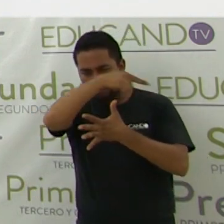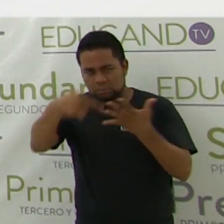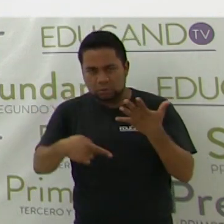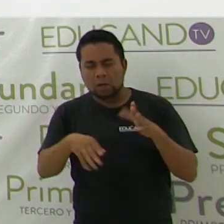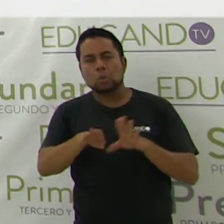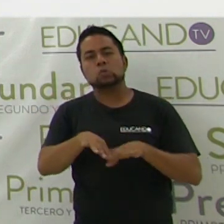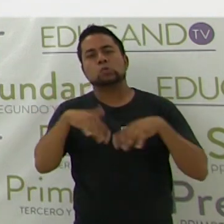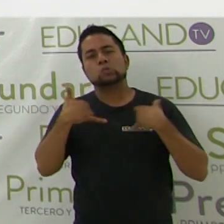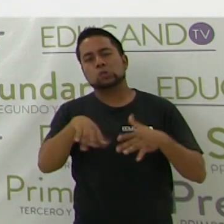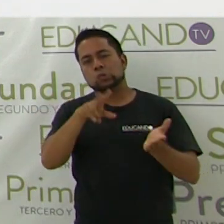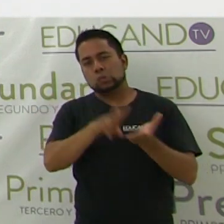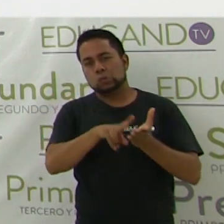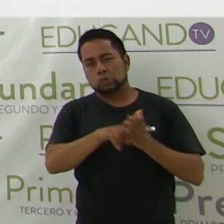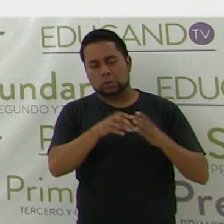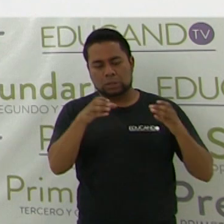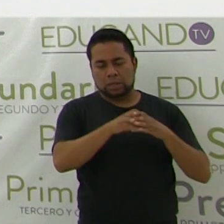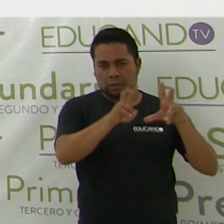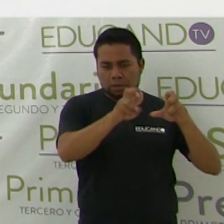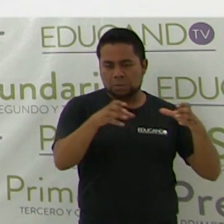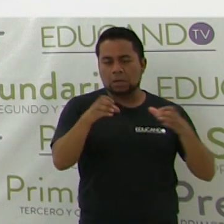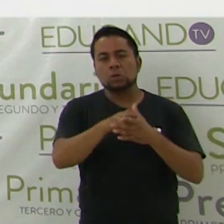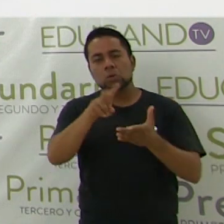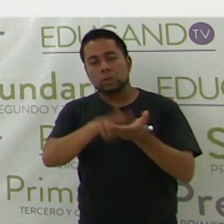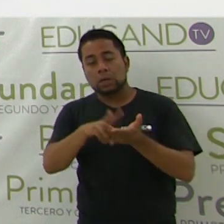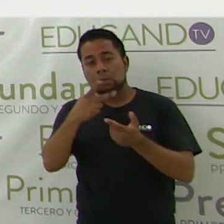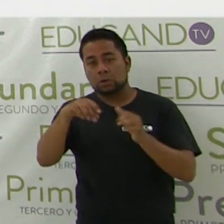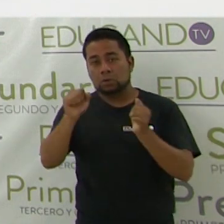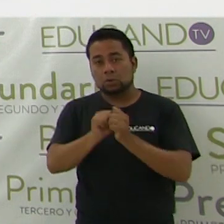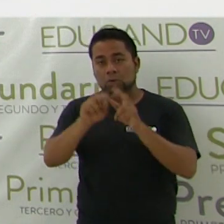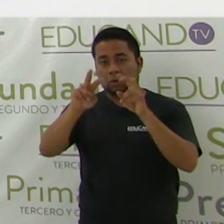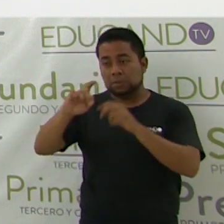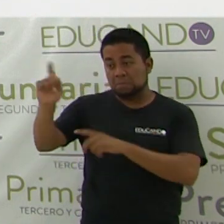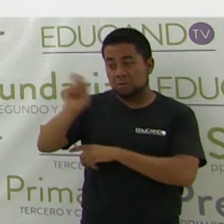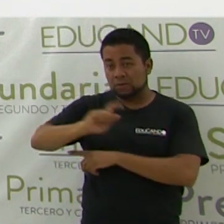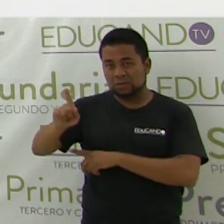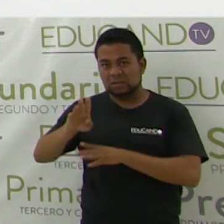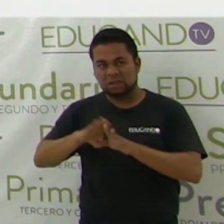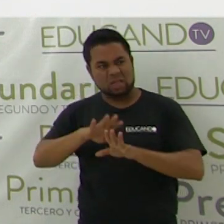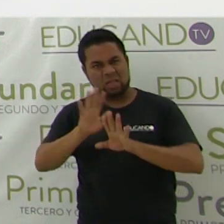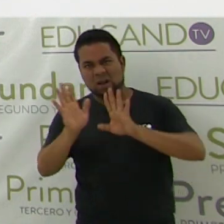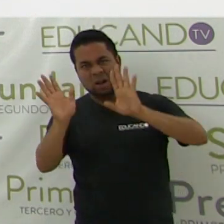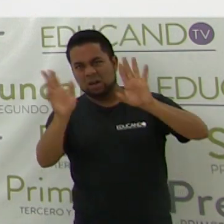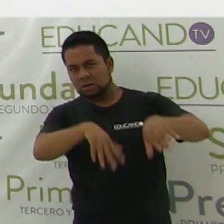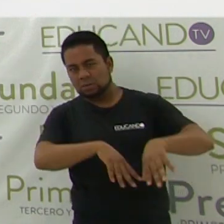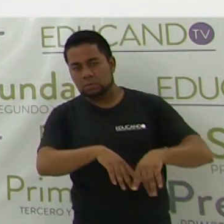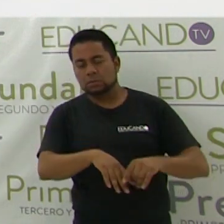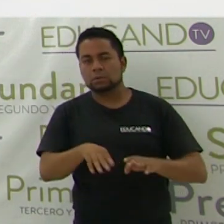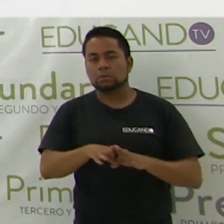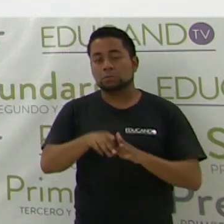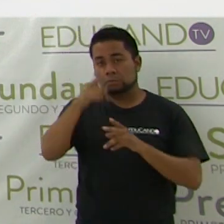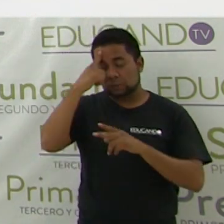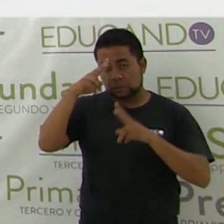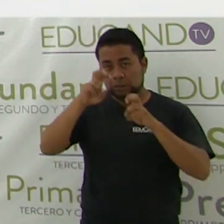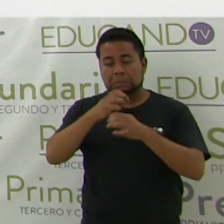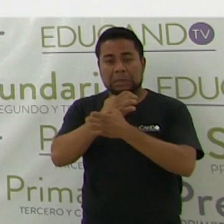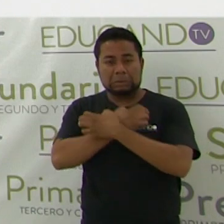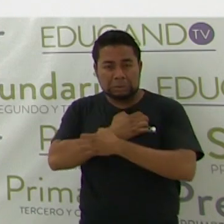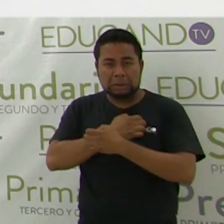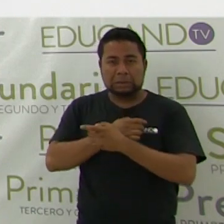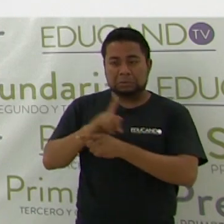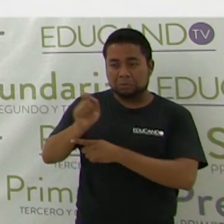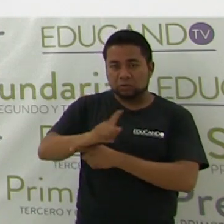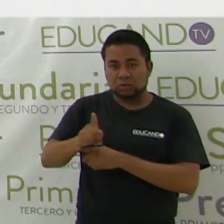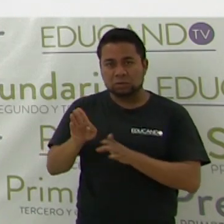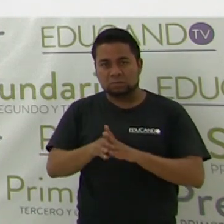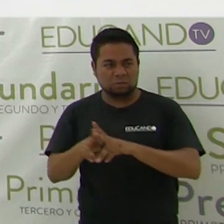valoradas en cierto ámbito, pero en el ámbito académico no. El ámbito académico mira a todas